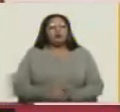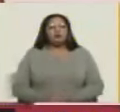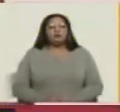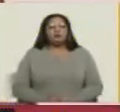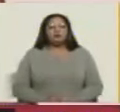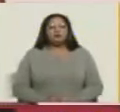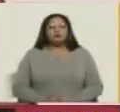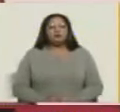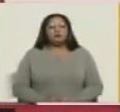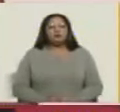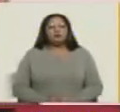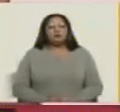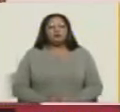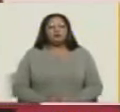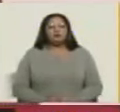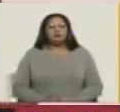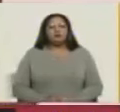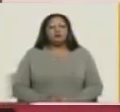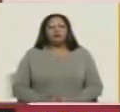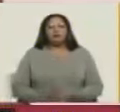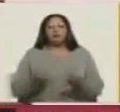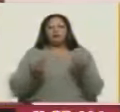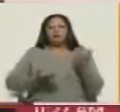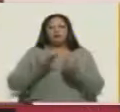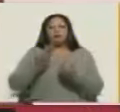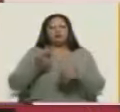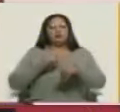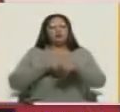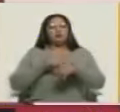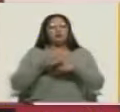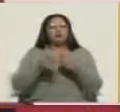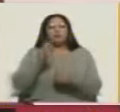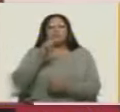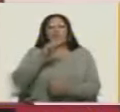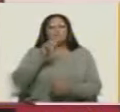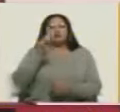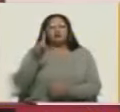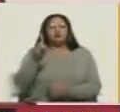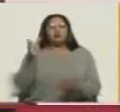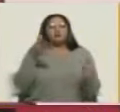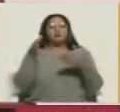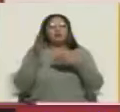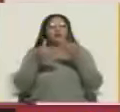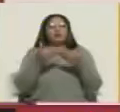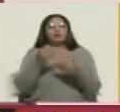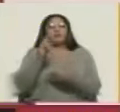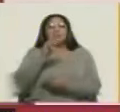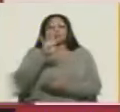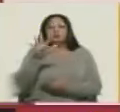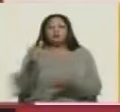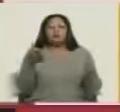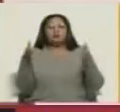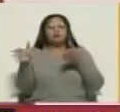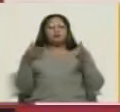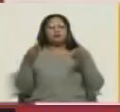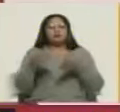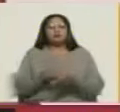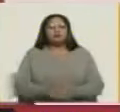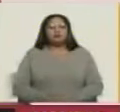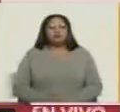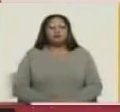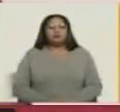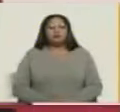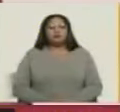vital importancia, o un lapso, que es del 21 de marzo al 25 de marzo. Es de